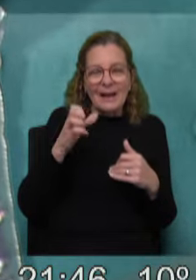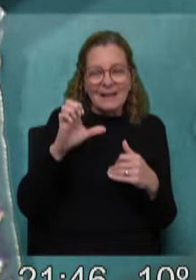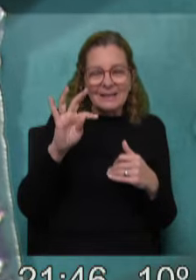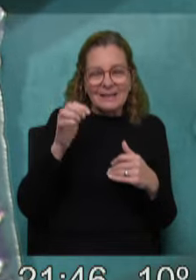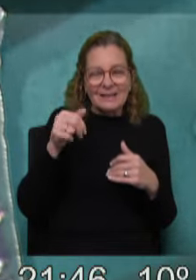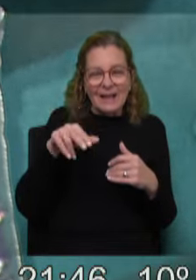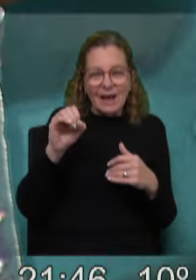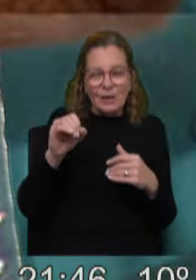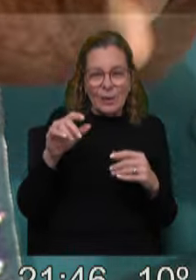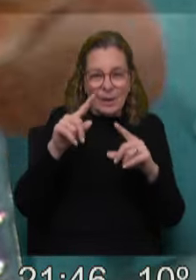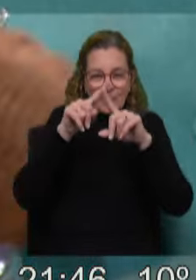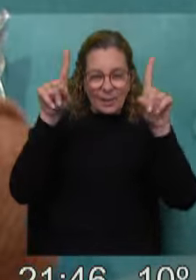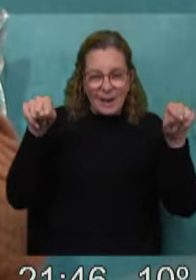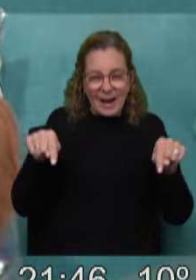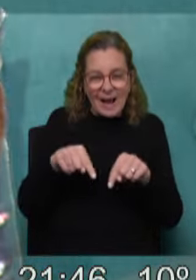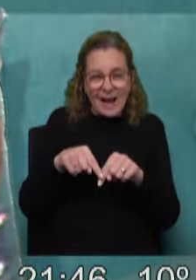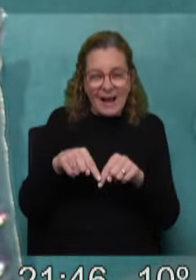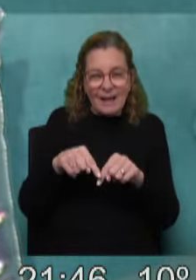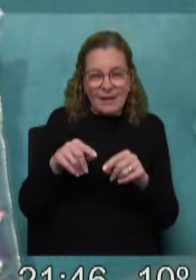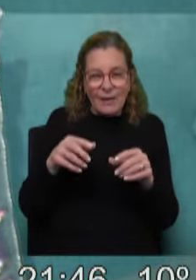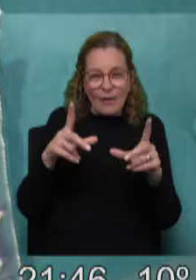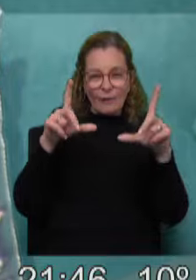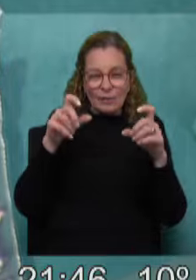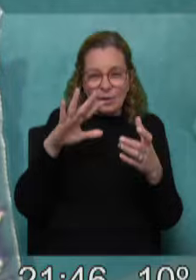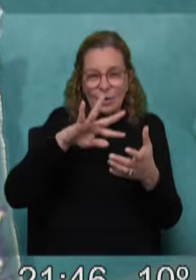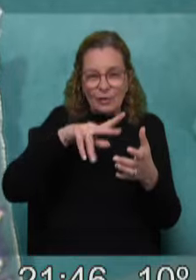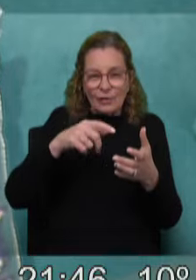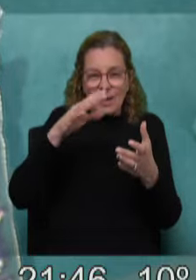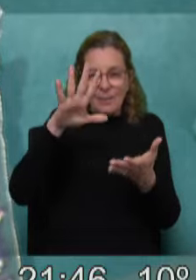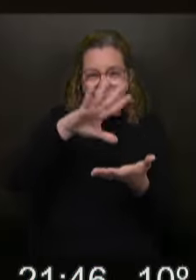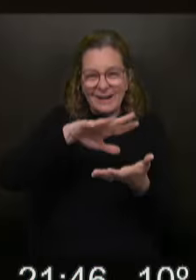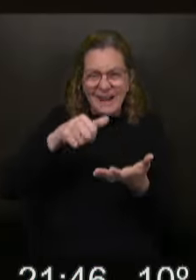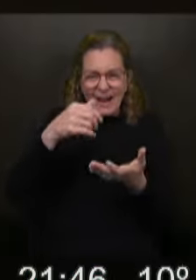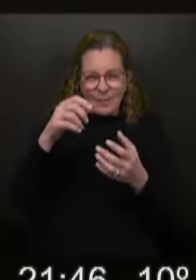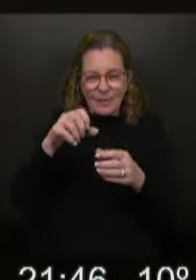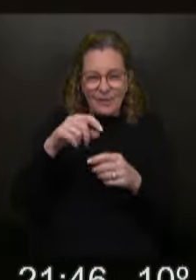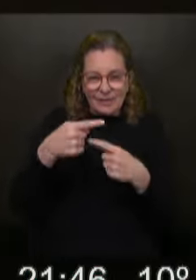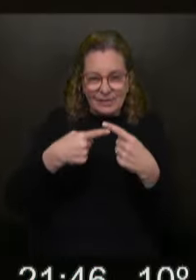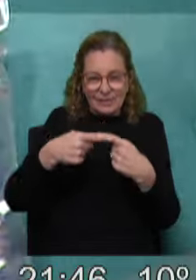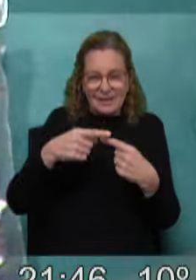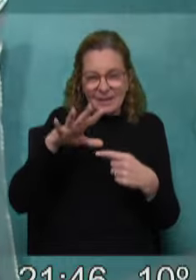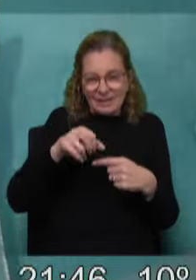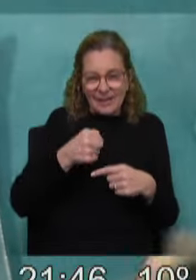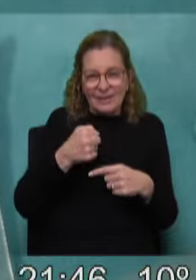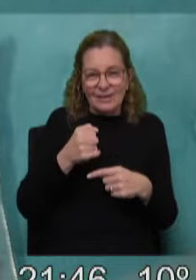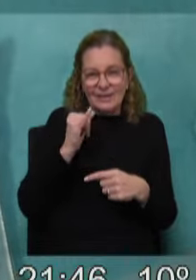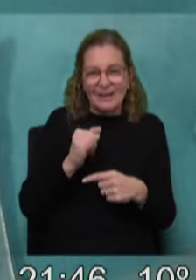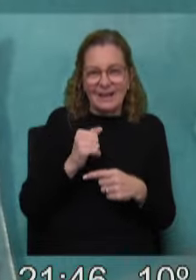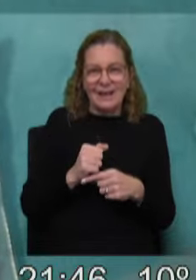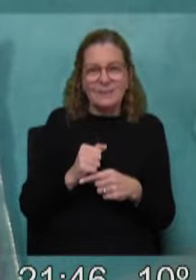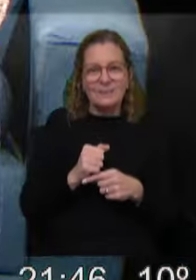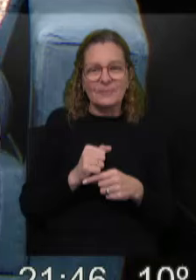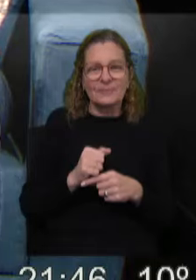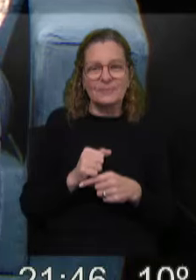un póster de Carlos Preciavale. Y nos robamos el póster de camarín. Y lo tengo todavía, lo tengo